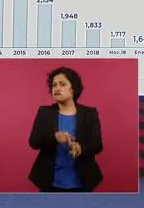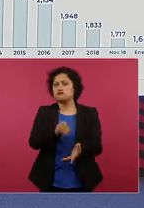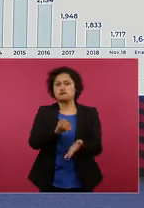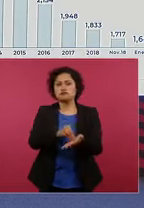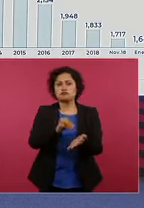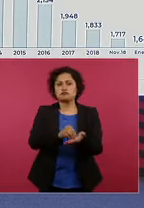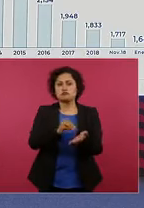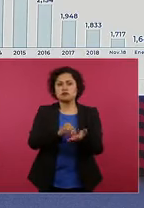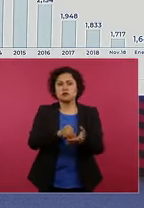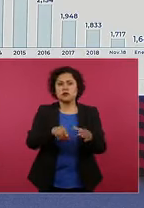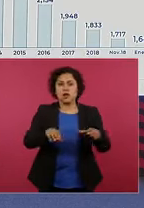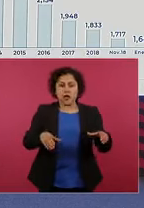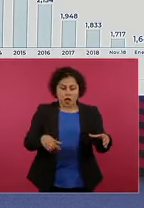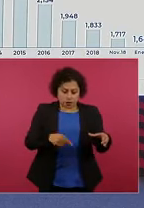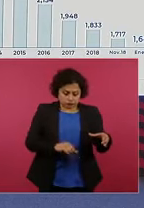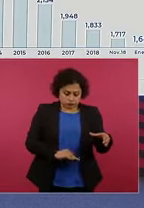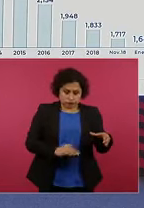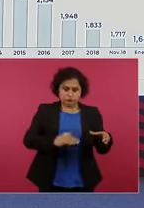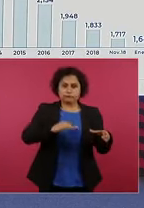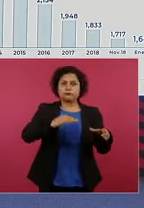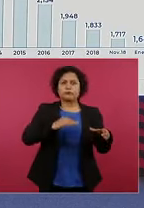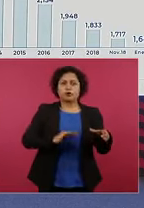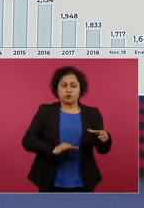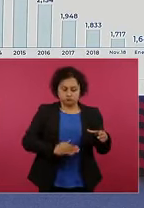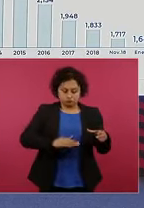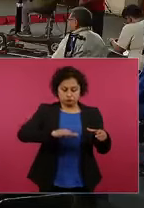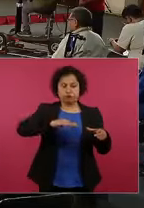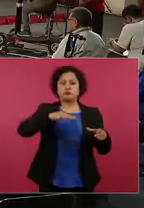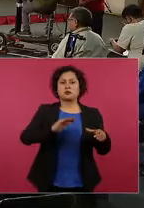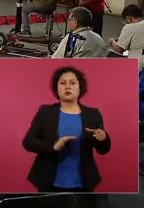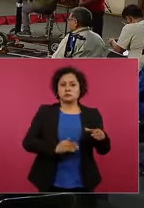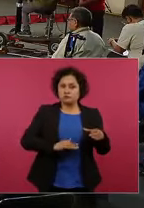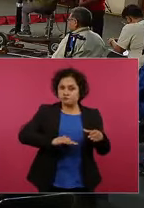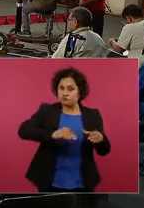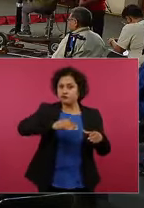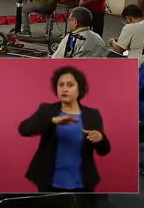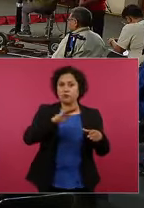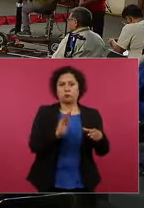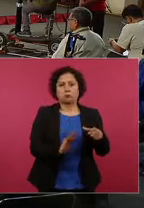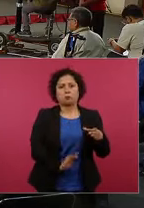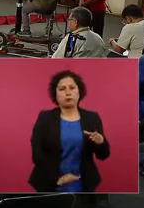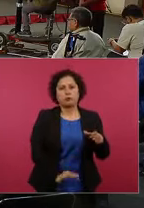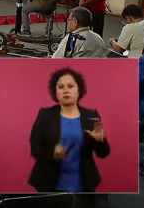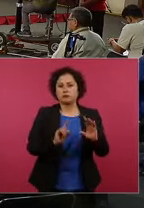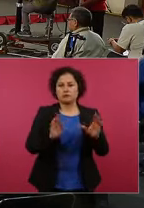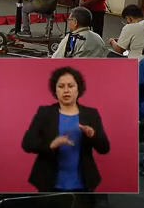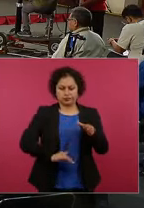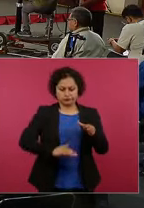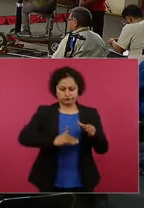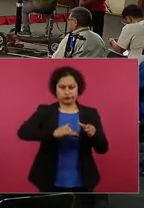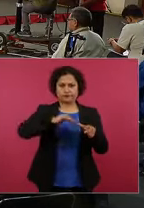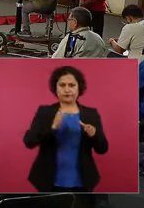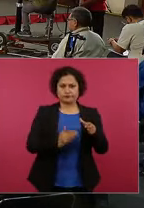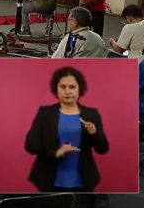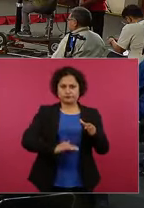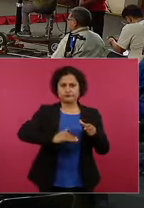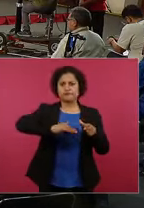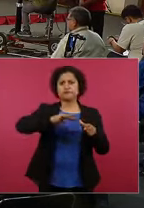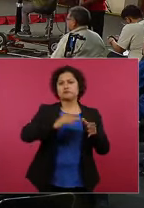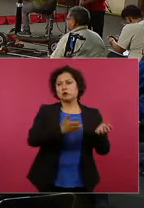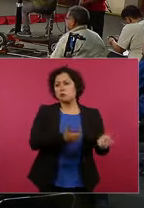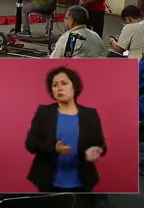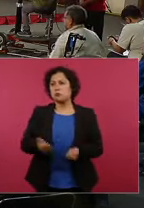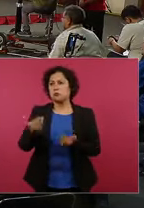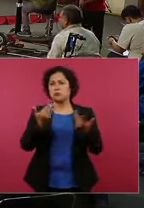su presión y de manera natural se puede estar extrayendo el petróleo. Cuando